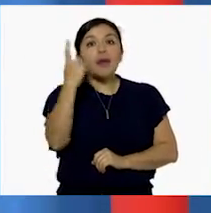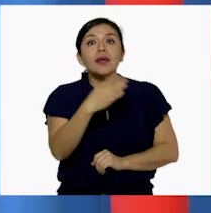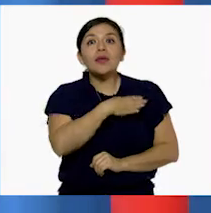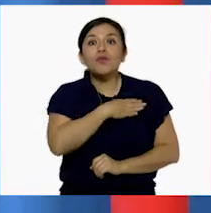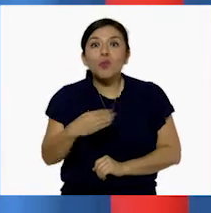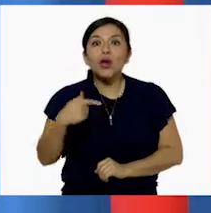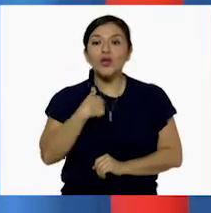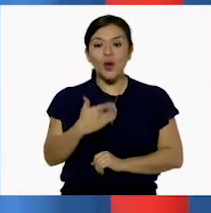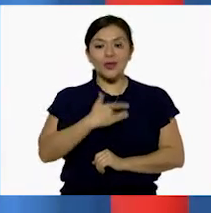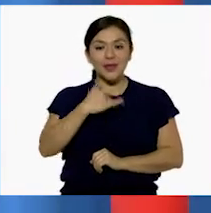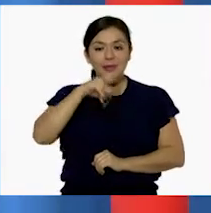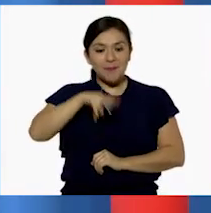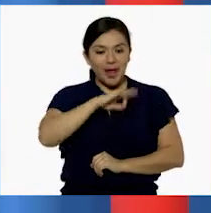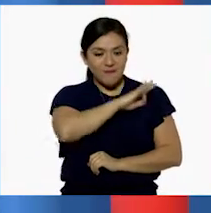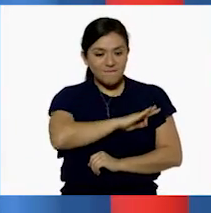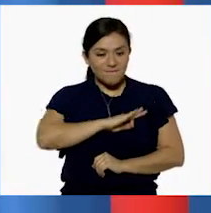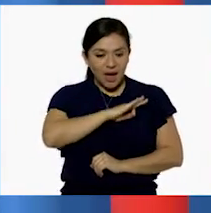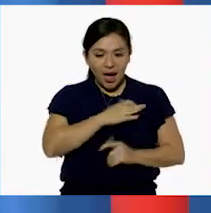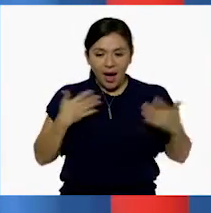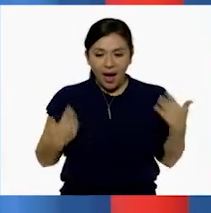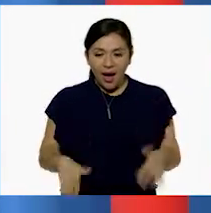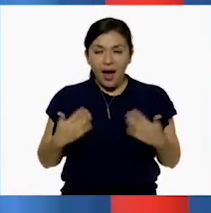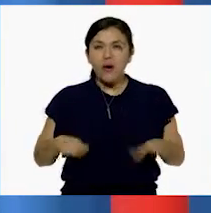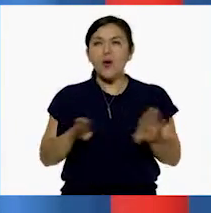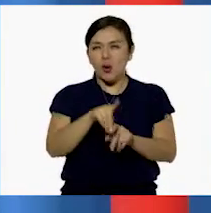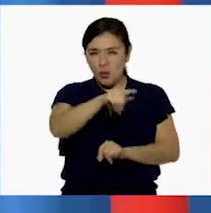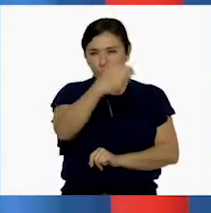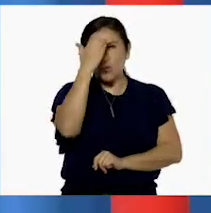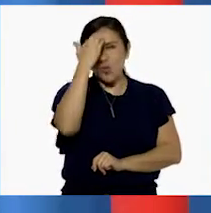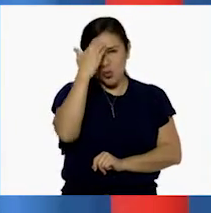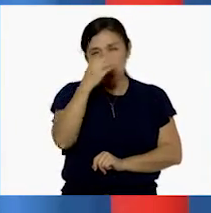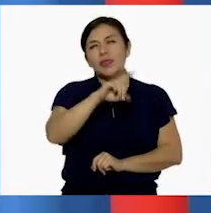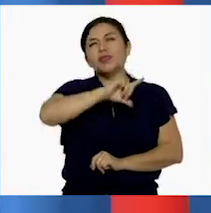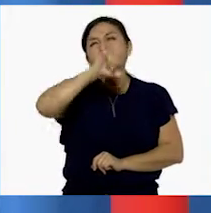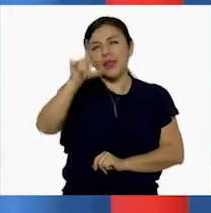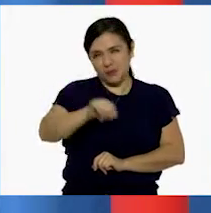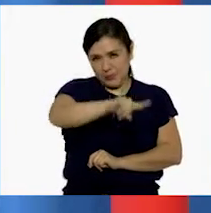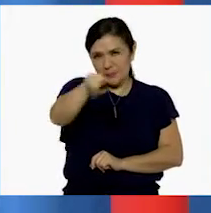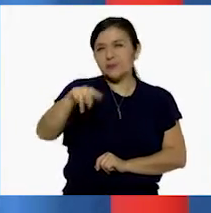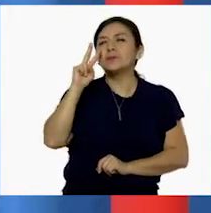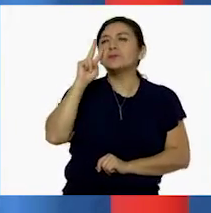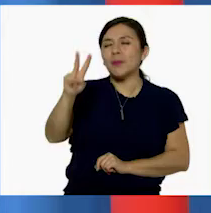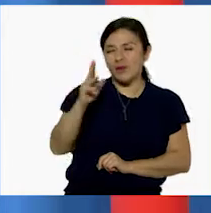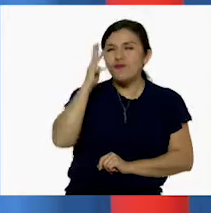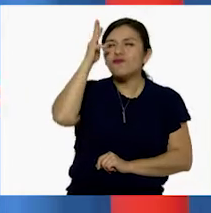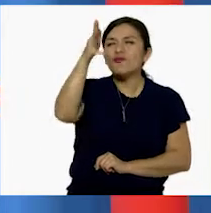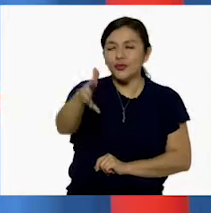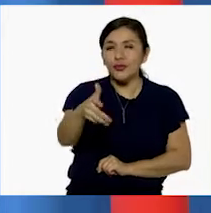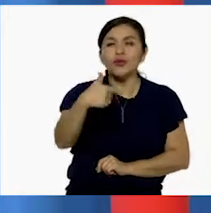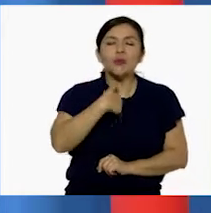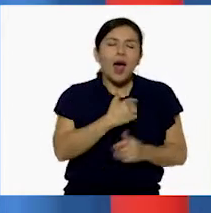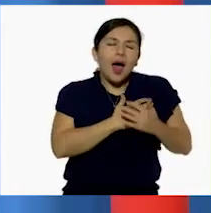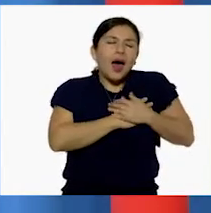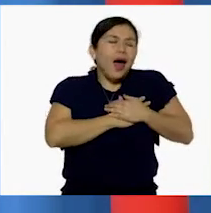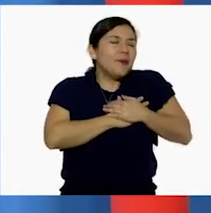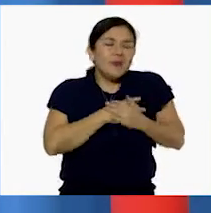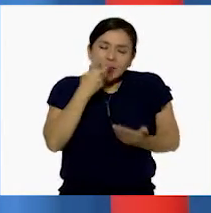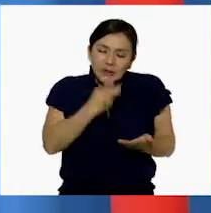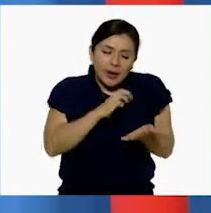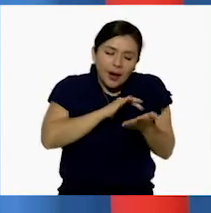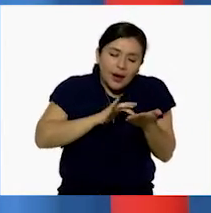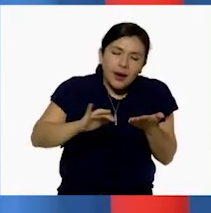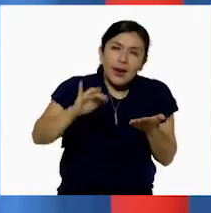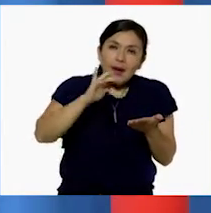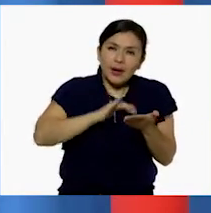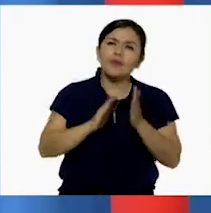hace muy feliz. Y es que, pues, como bien sabes y como lo comprobarán las y los niños en el futuro, amo la literatura. Y